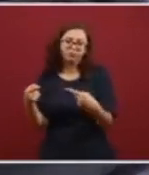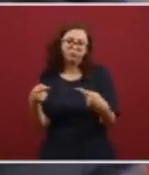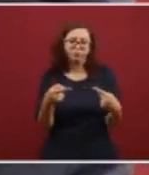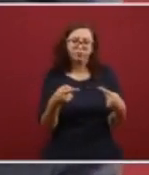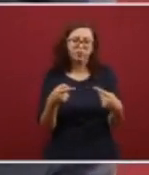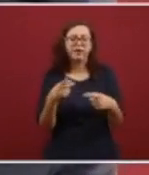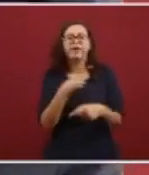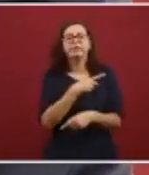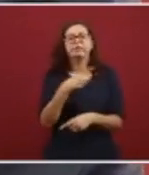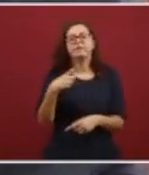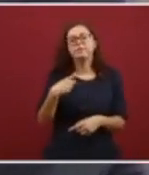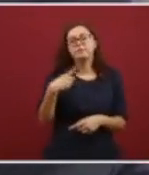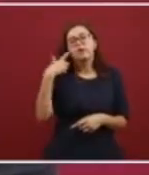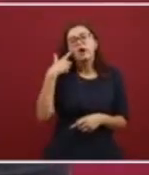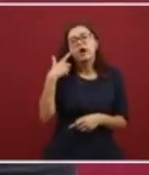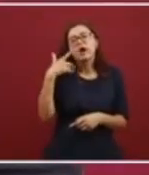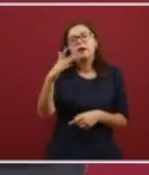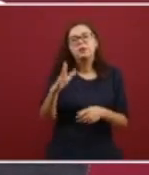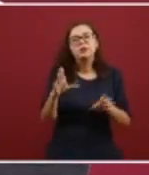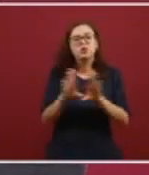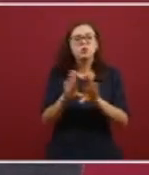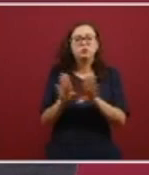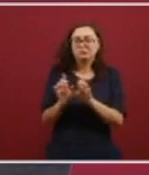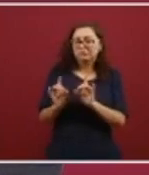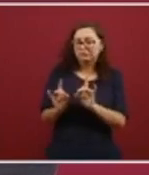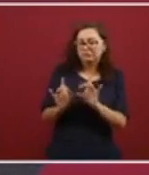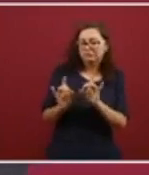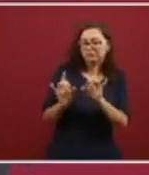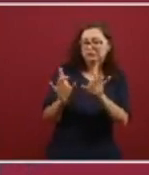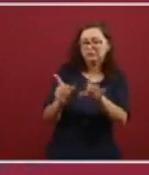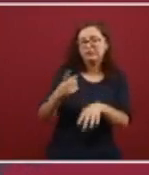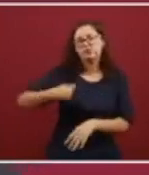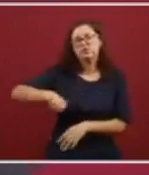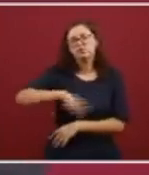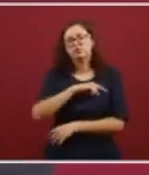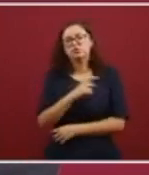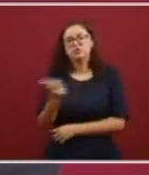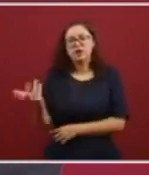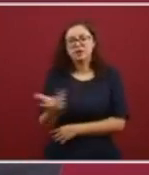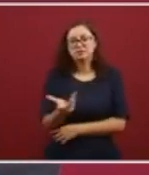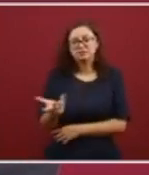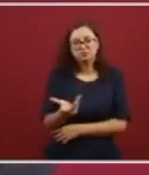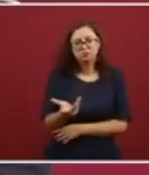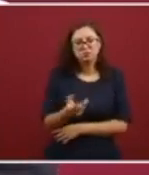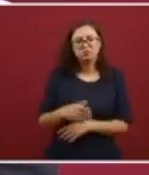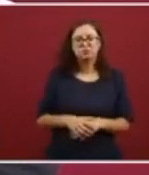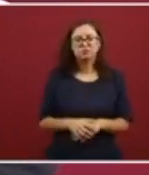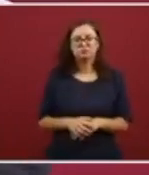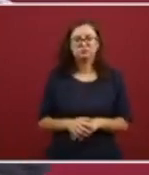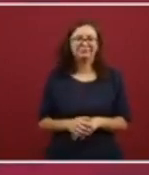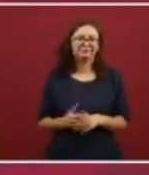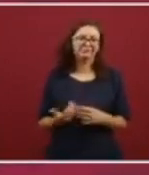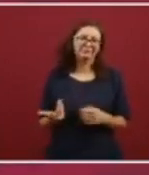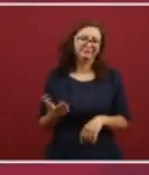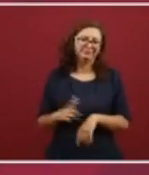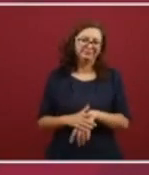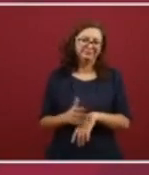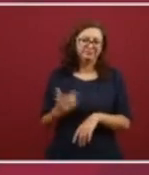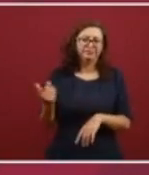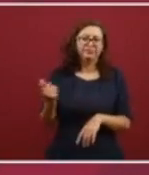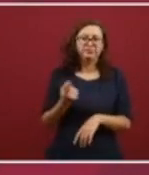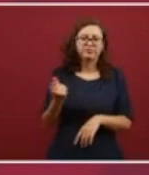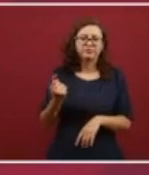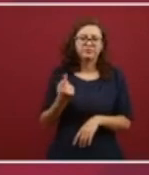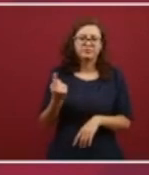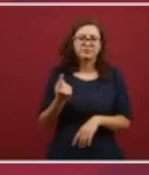ver cómo está la situación y qué es lo que a nosotros nos corresponde, porque si se